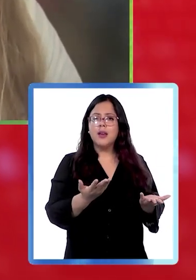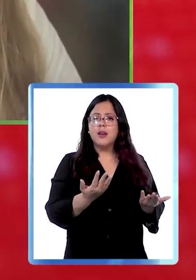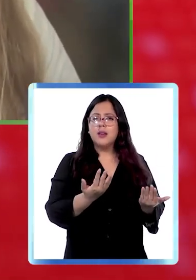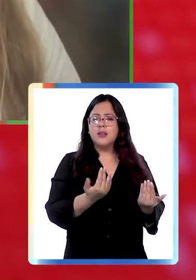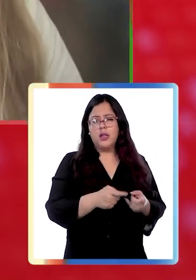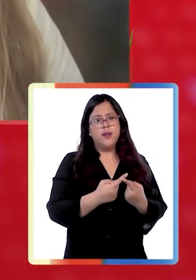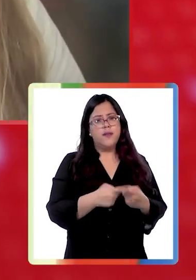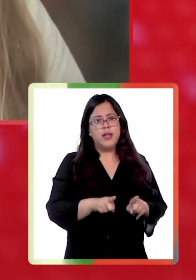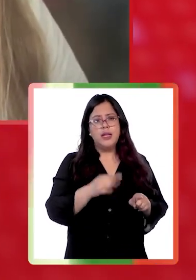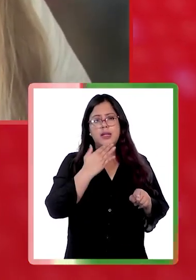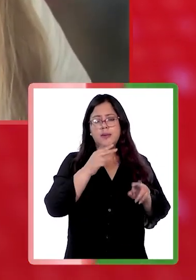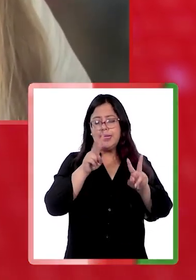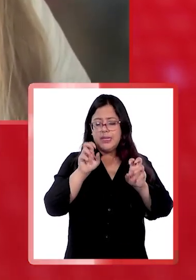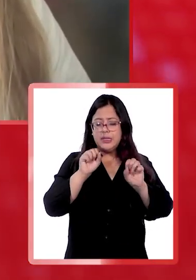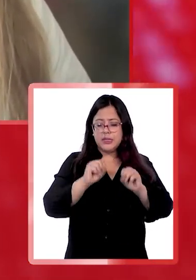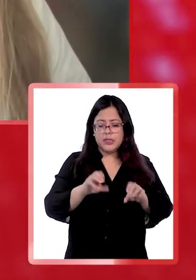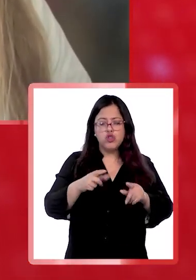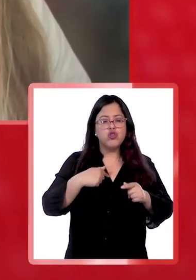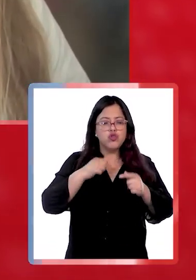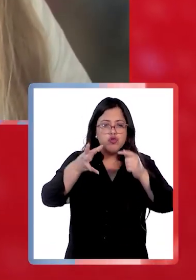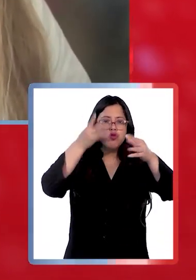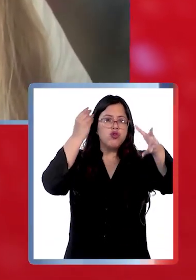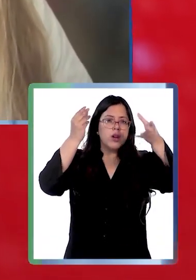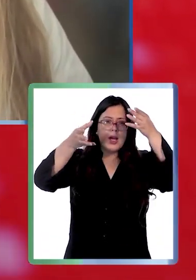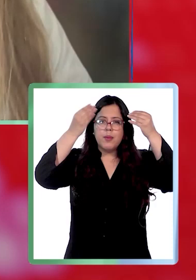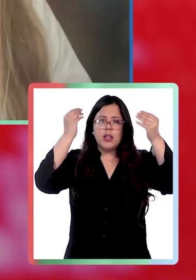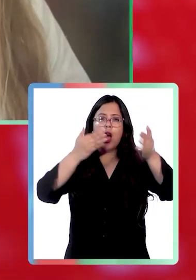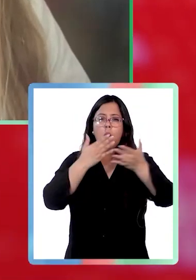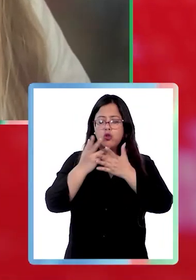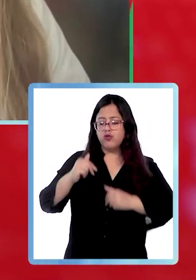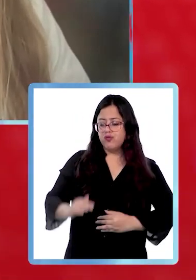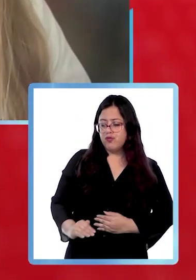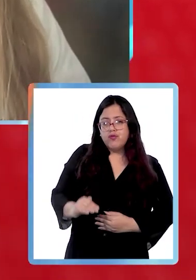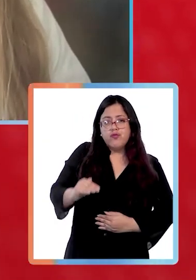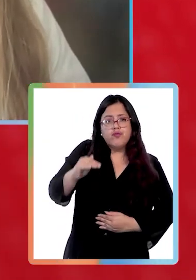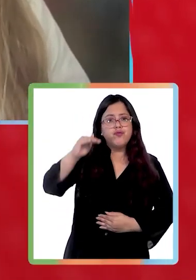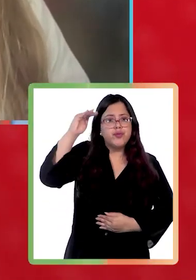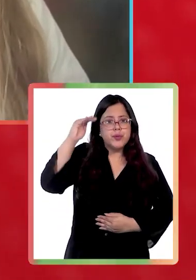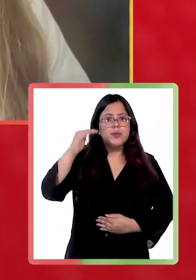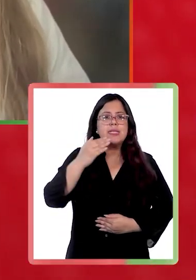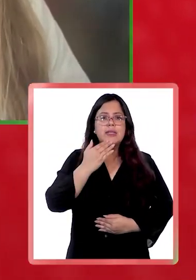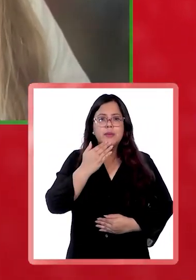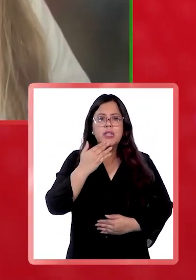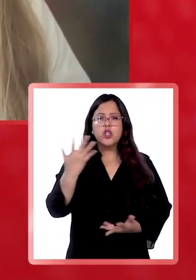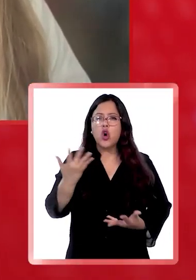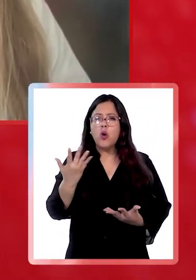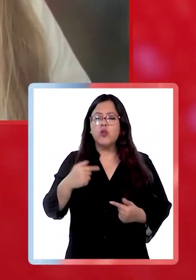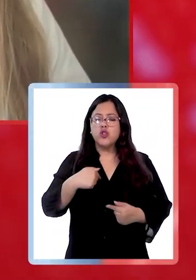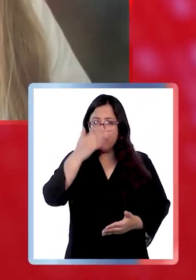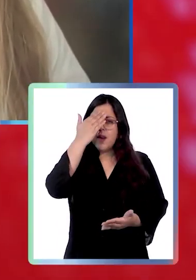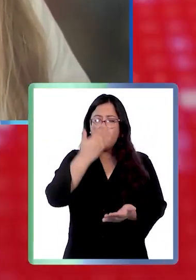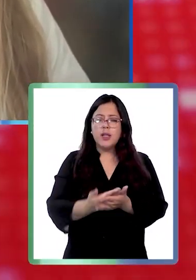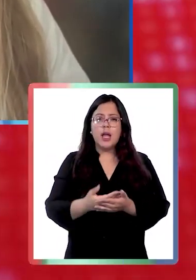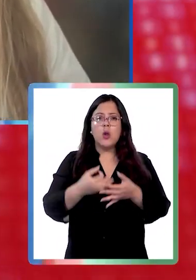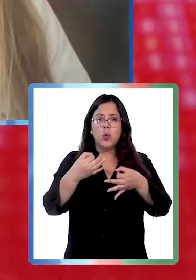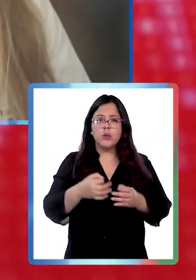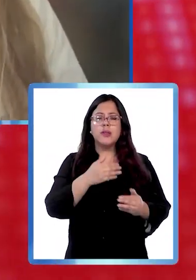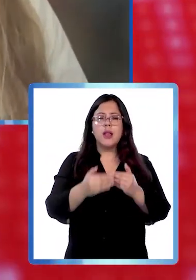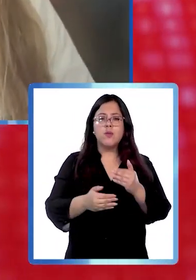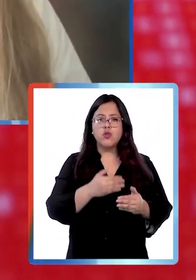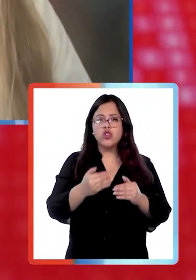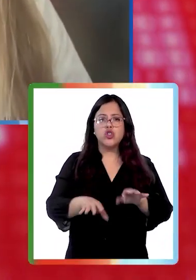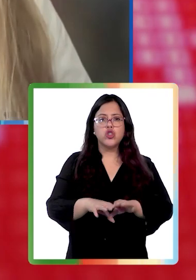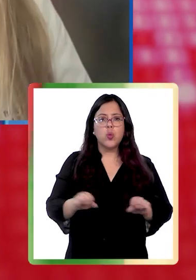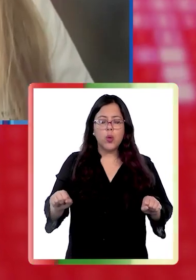largo y en parte la educación y lo que voy aprendiendo en la medida que voy creciendo influye mucho en cómo me voy a